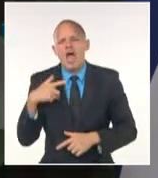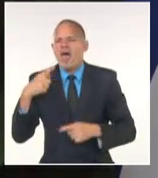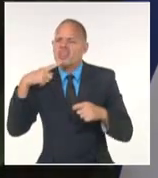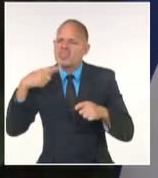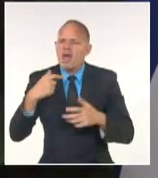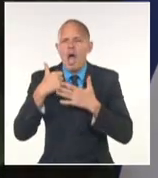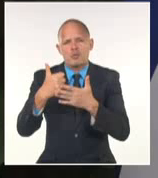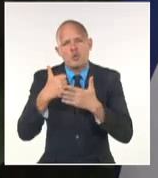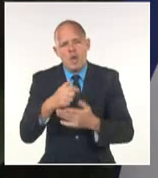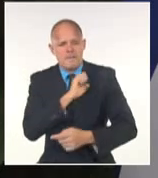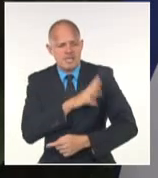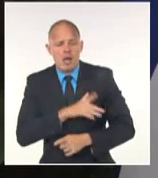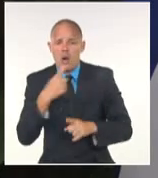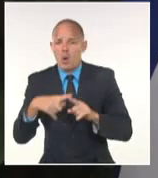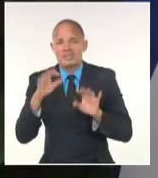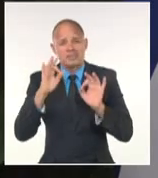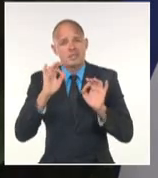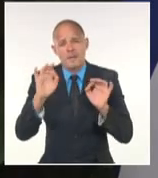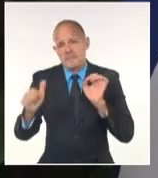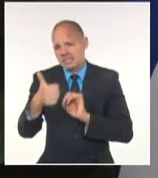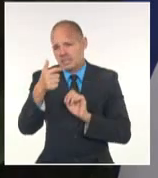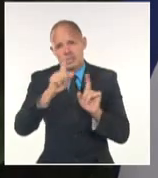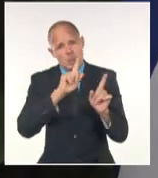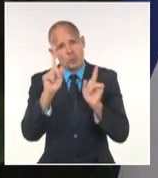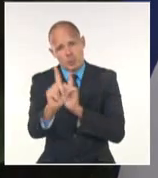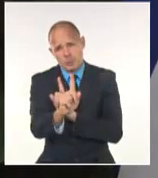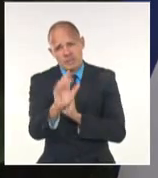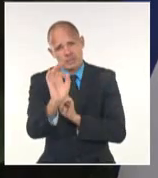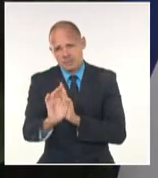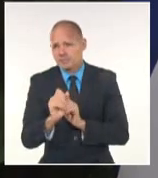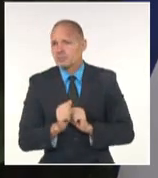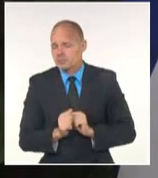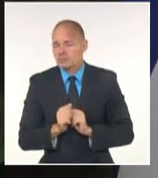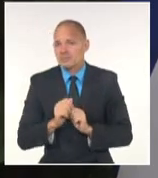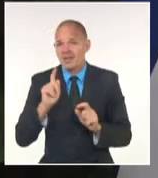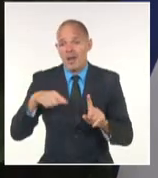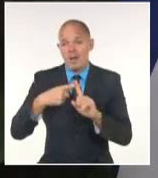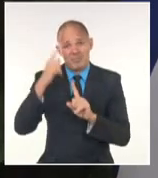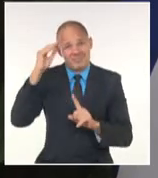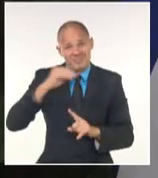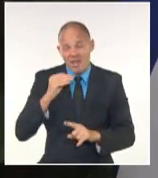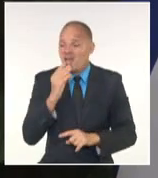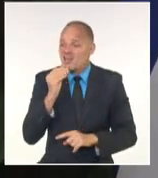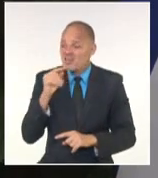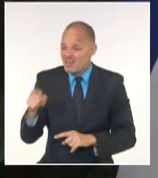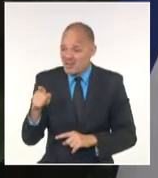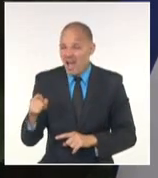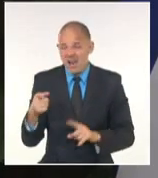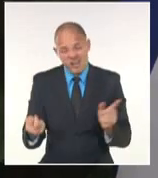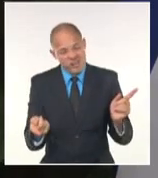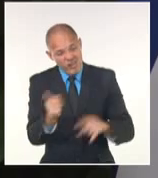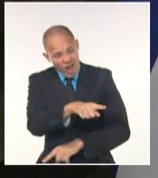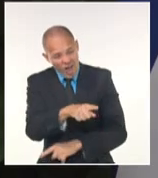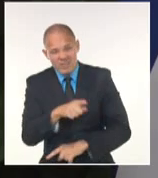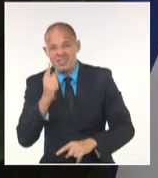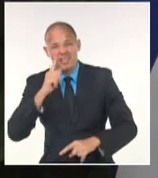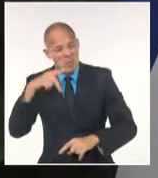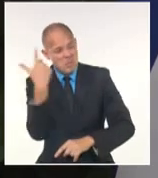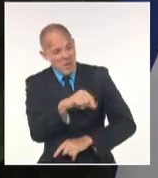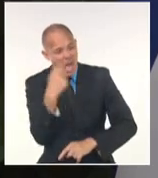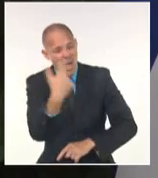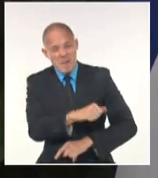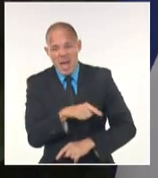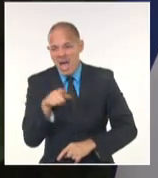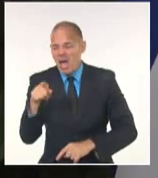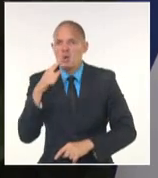de la lucha de nuestro pueblo y en contra del genocidio que está haciendo Israel en contra de nuestro